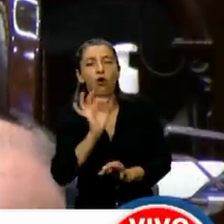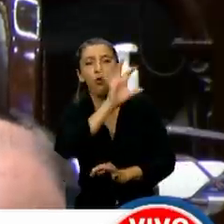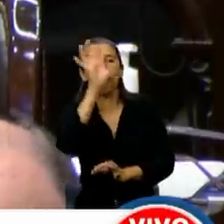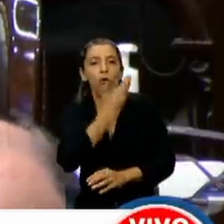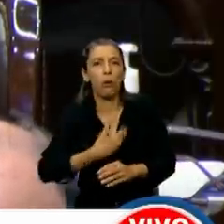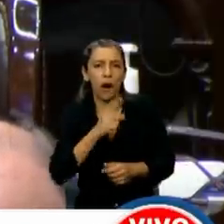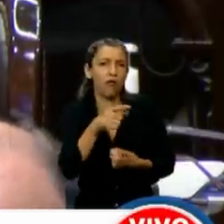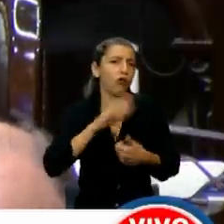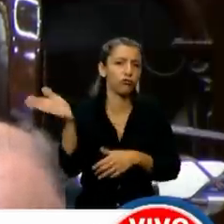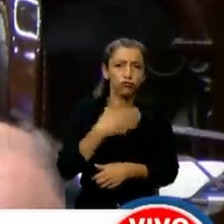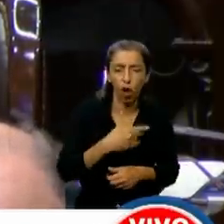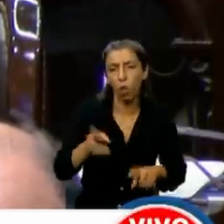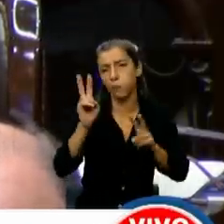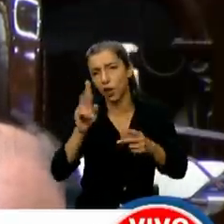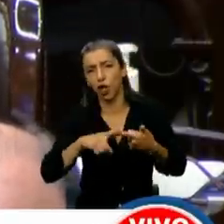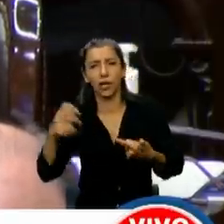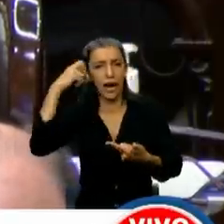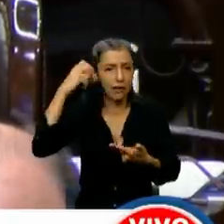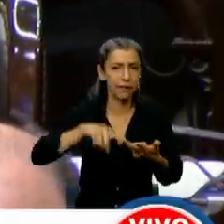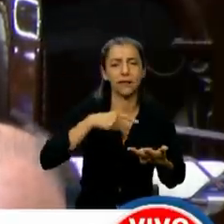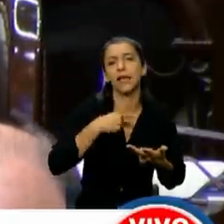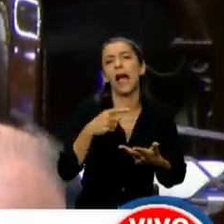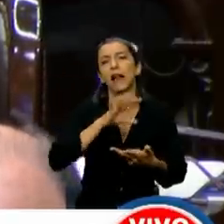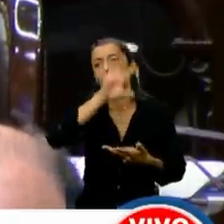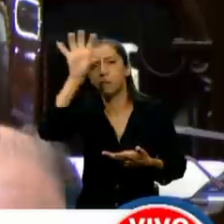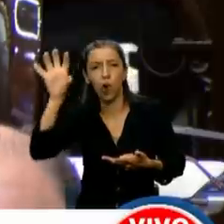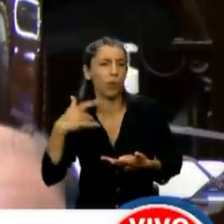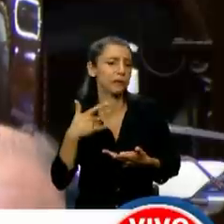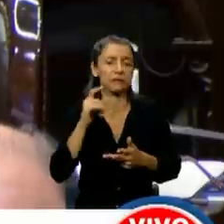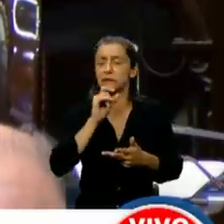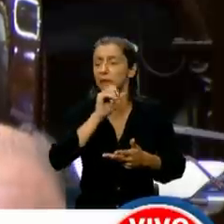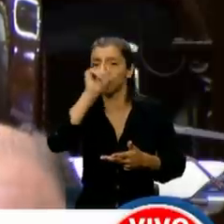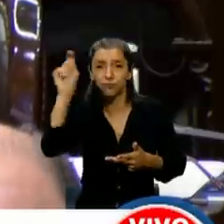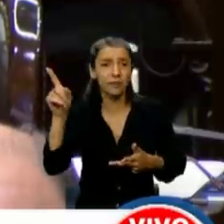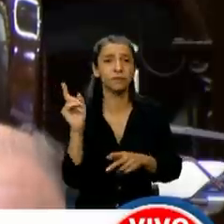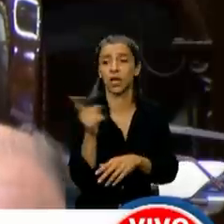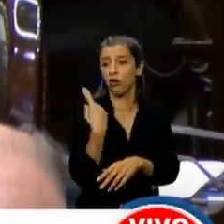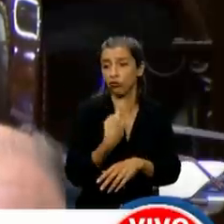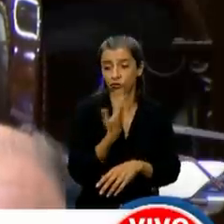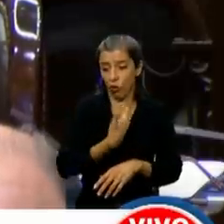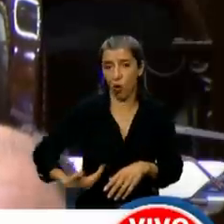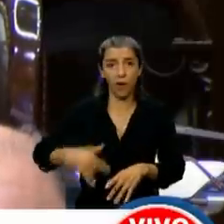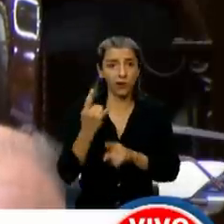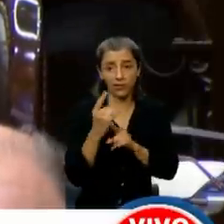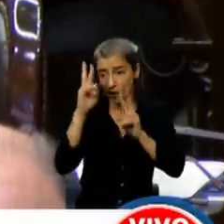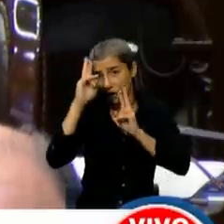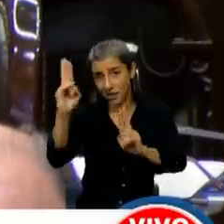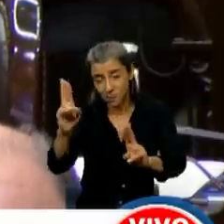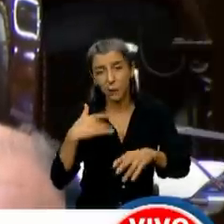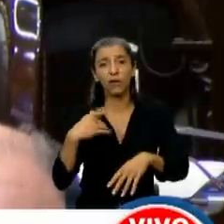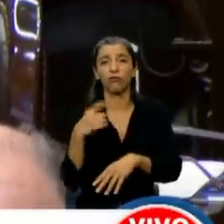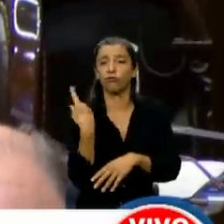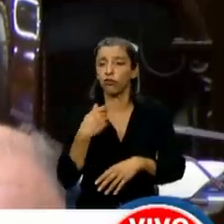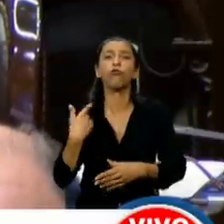peronistas radicales de fuerzas provinciales que han sido tratados con respeto por este gobierno donde se le han garantizado